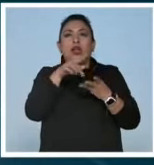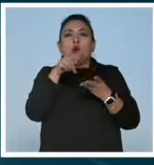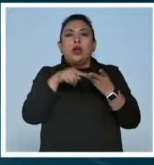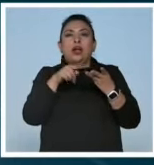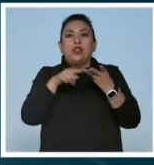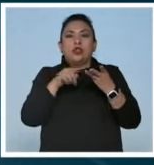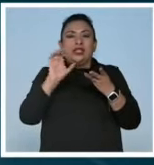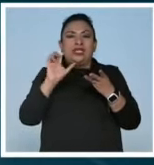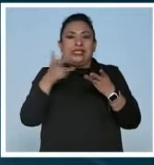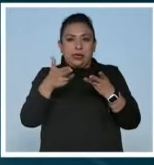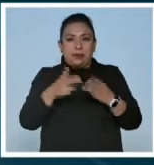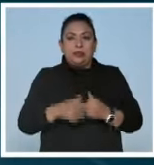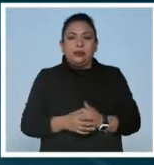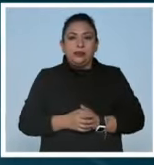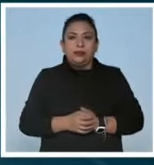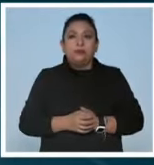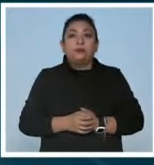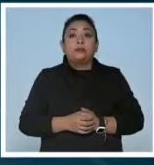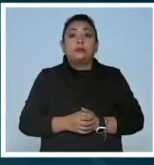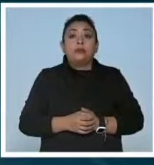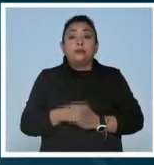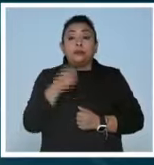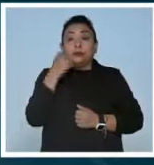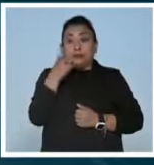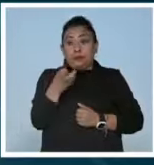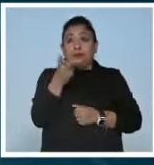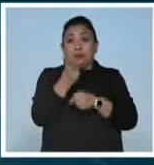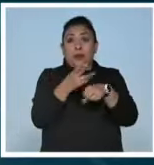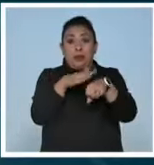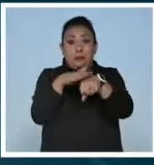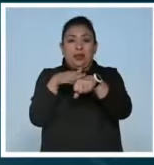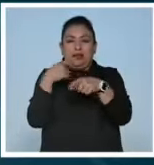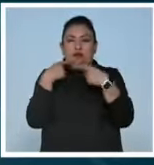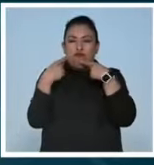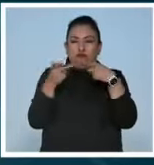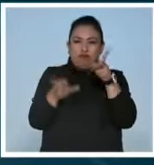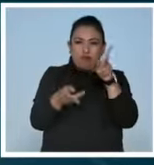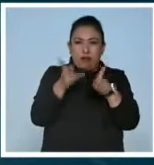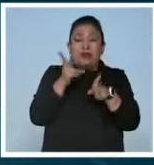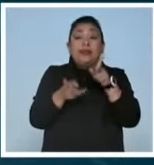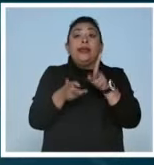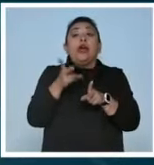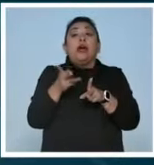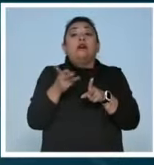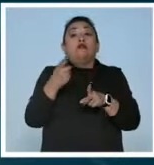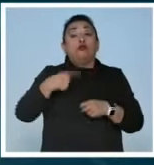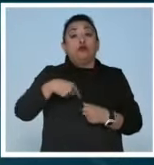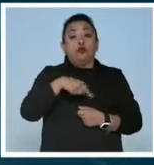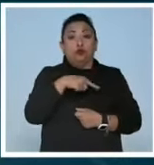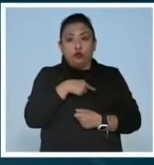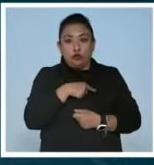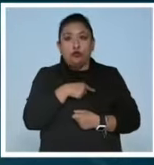Ocxiuc, Chiapas. A partir de este conversatorio, precisamente nosotros estamos observando